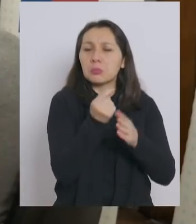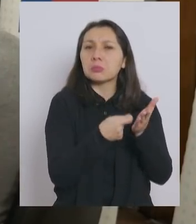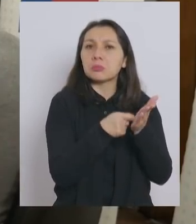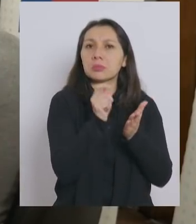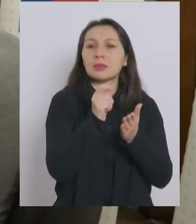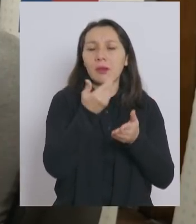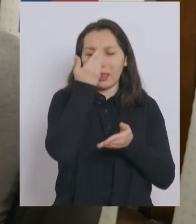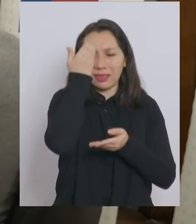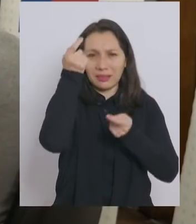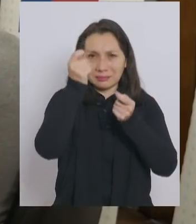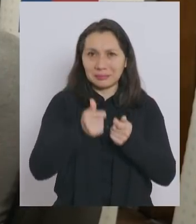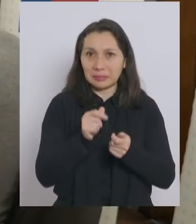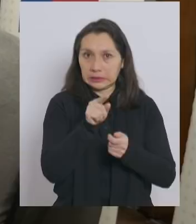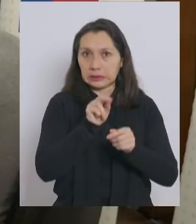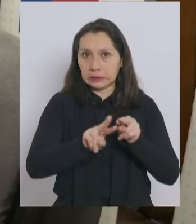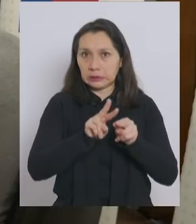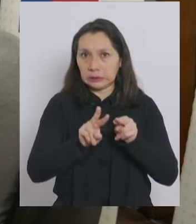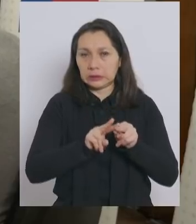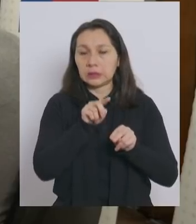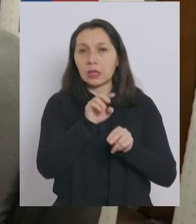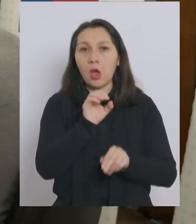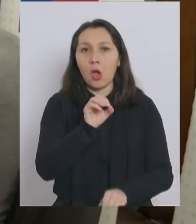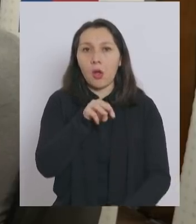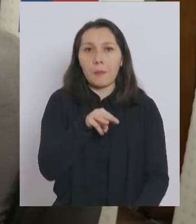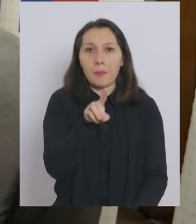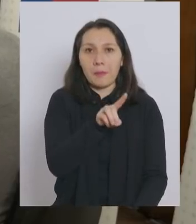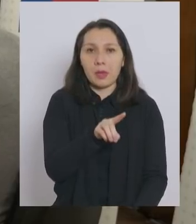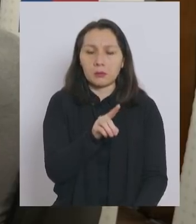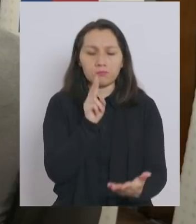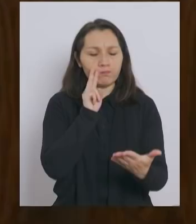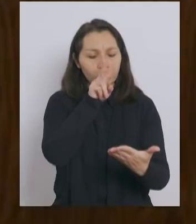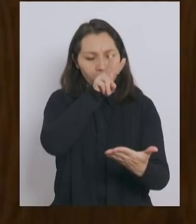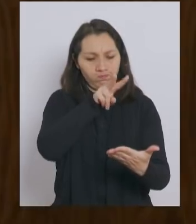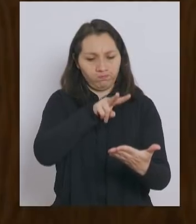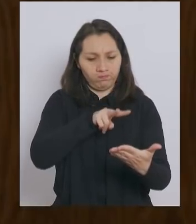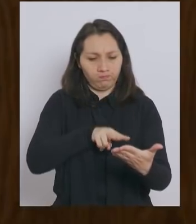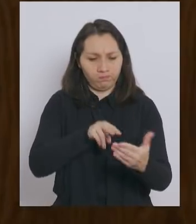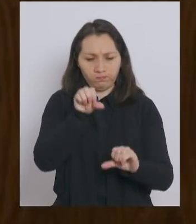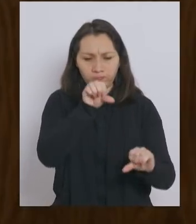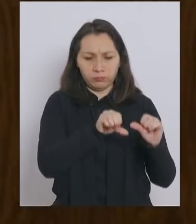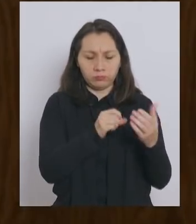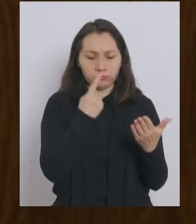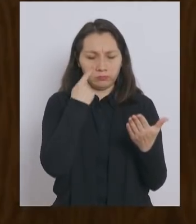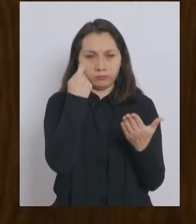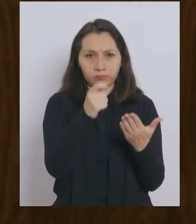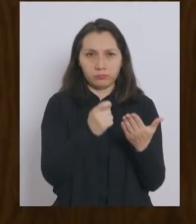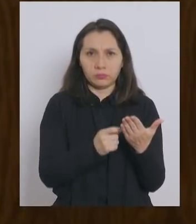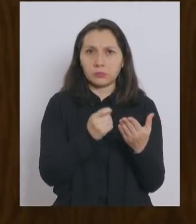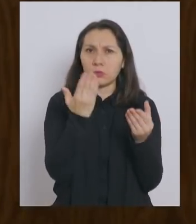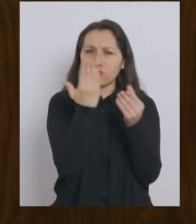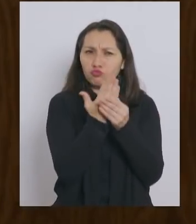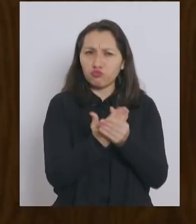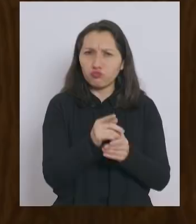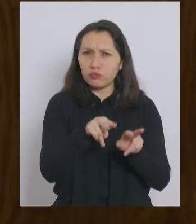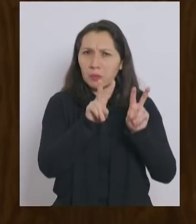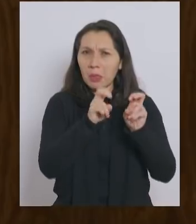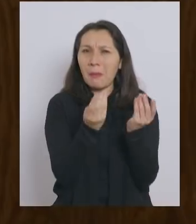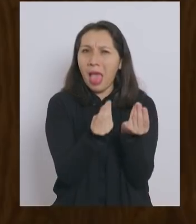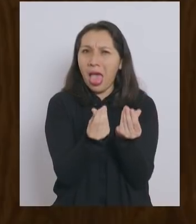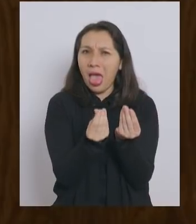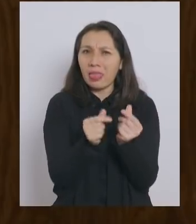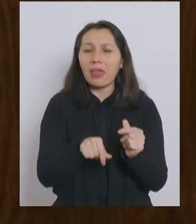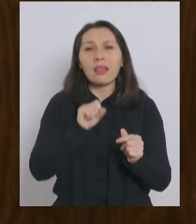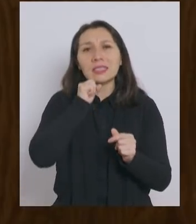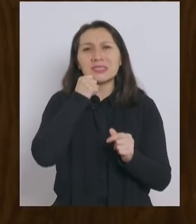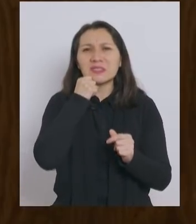través de expertos de la OMS, quienes hacen una revisión científica del dossier de calidad. El dossier de